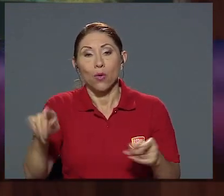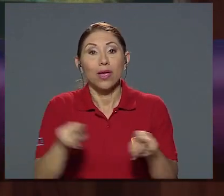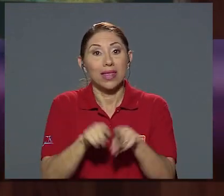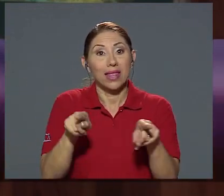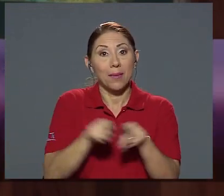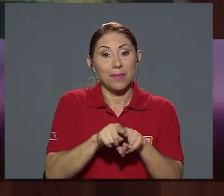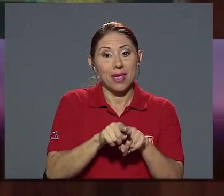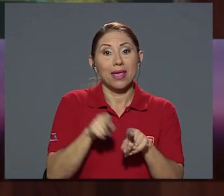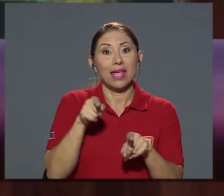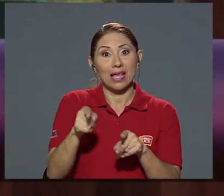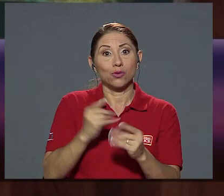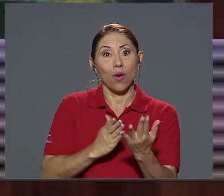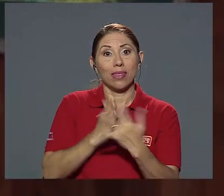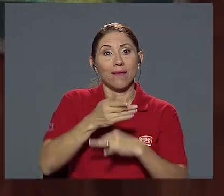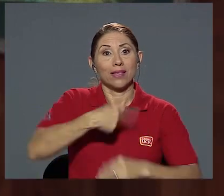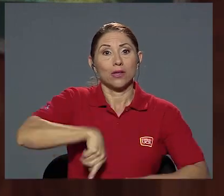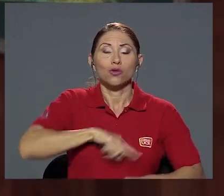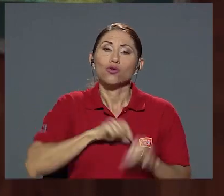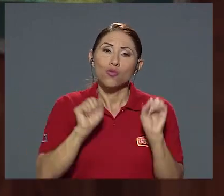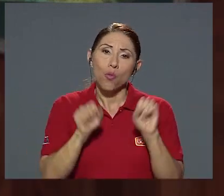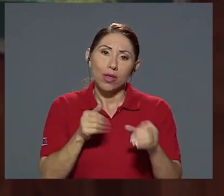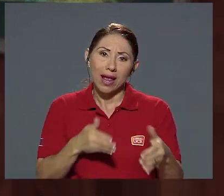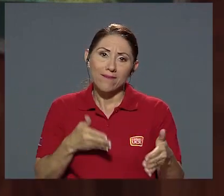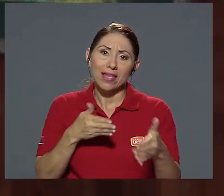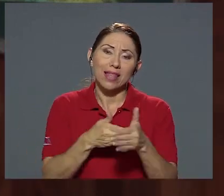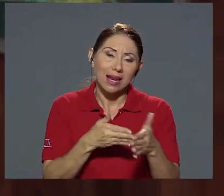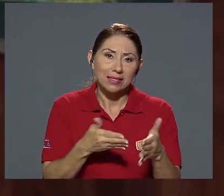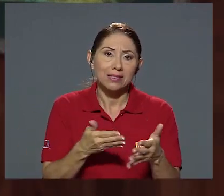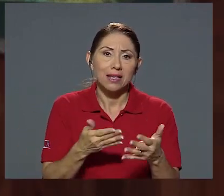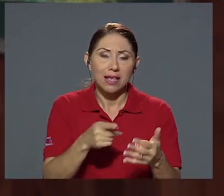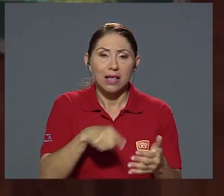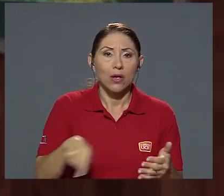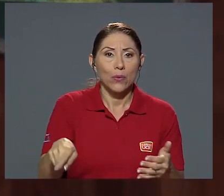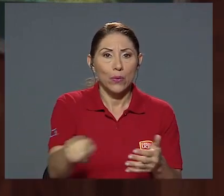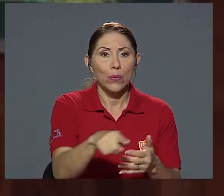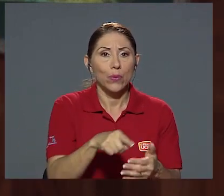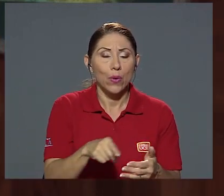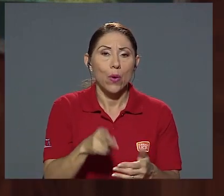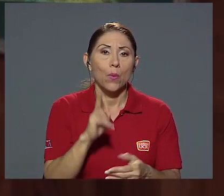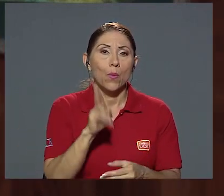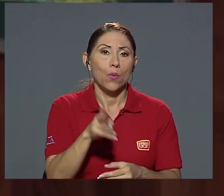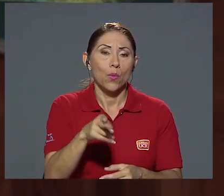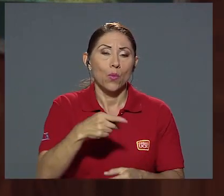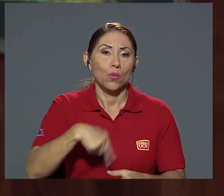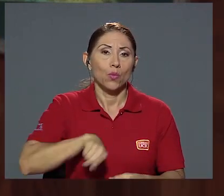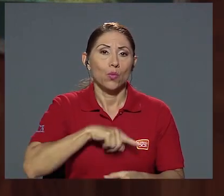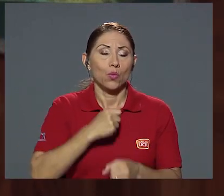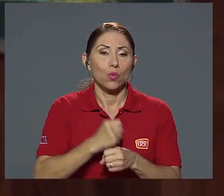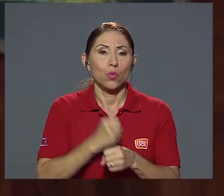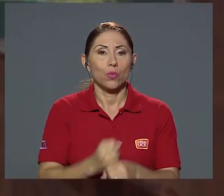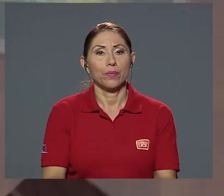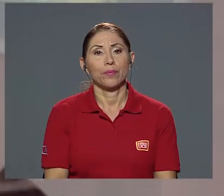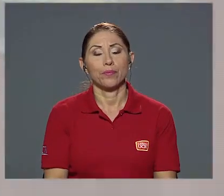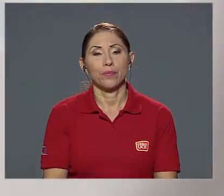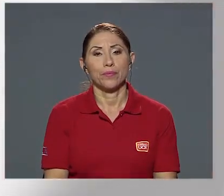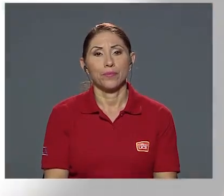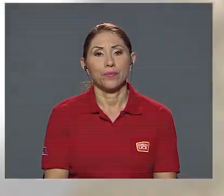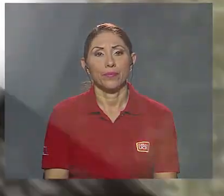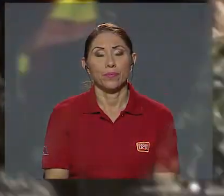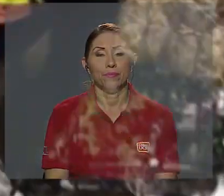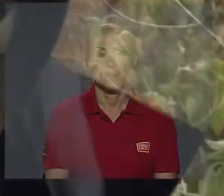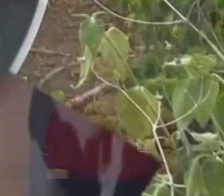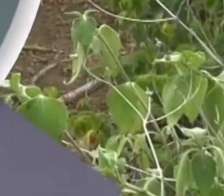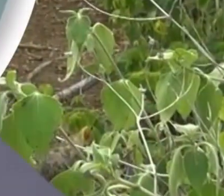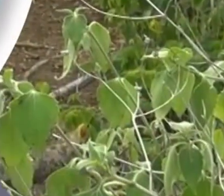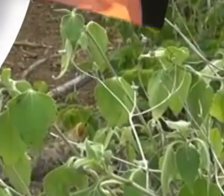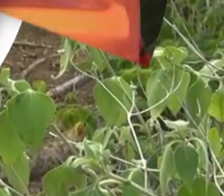también podrían ser productos que podrían afectarse, o empresas afectadas, o la misma operación nuestra.